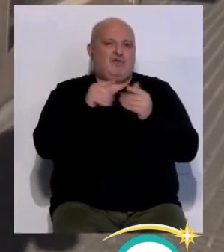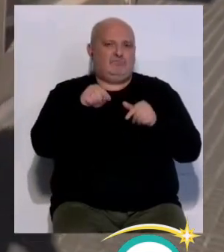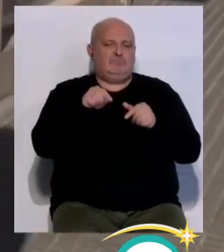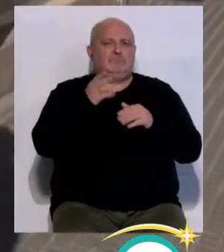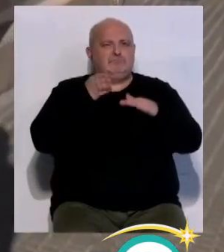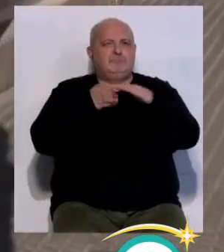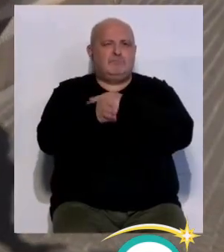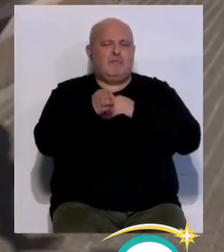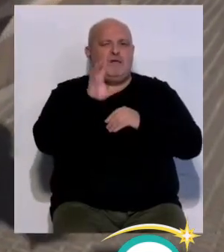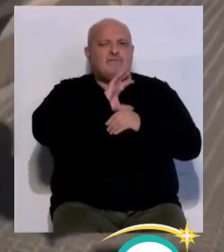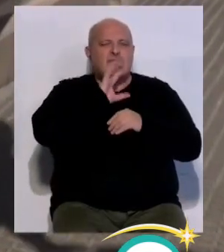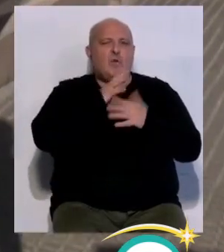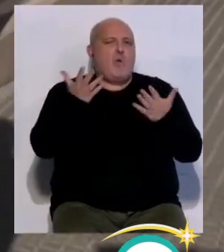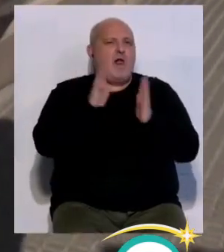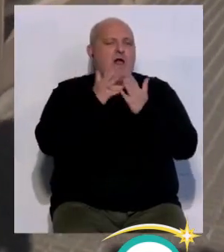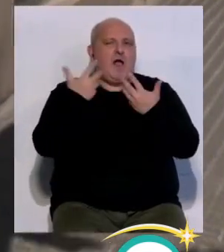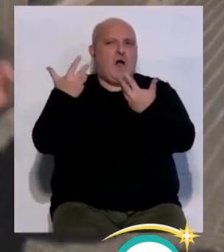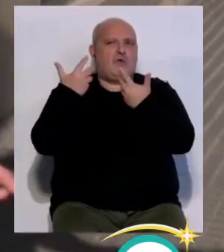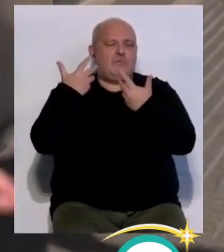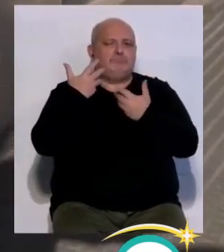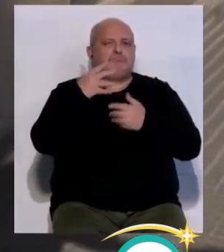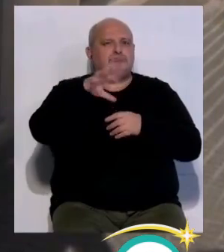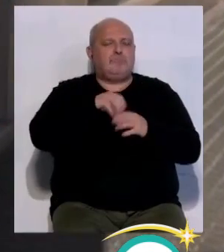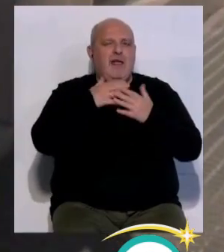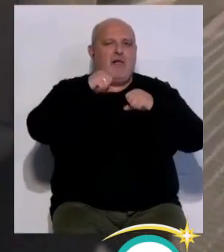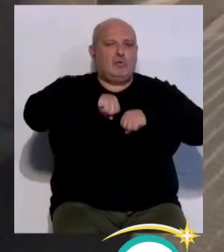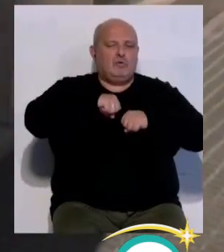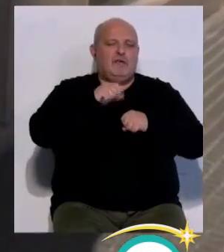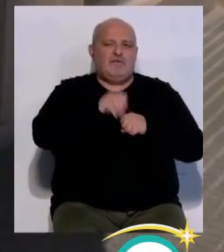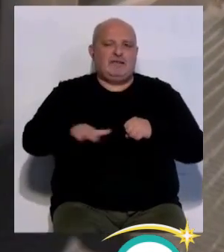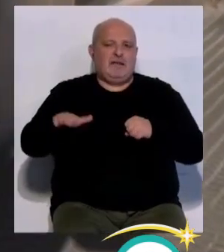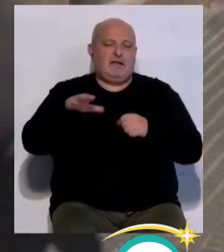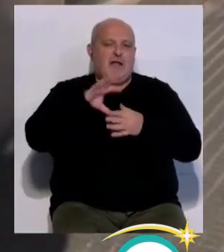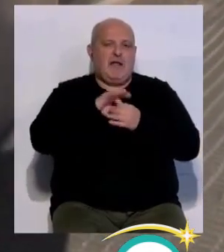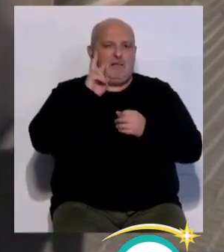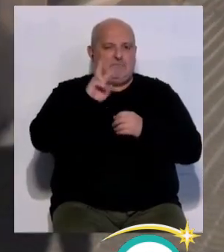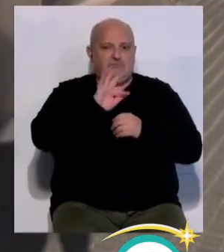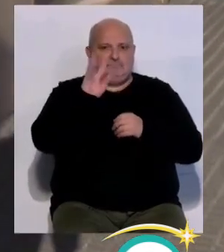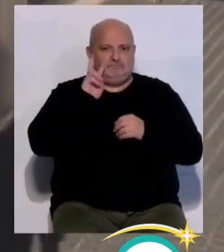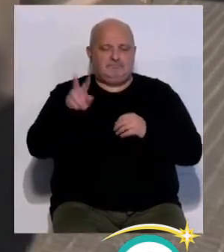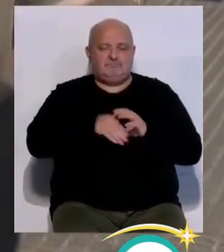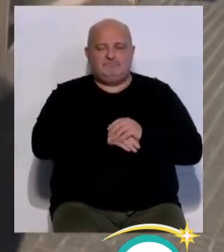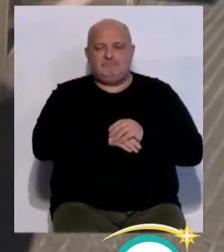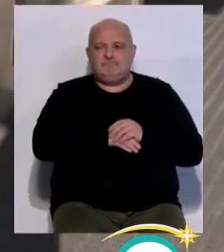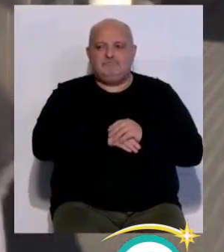Vamos a entrar en la librería para ver cuáles son las recomendaciones de libros de adultos e infantiles. Acompáñennos.